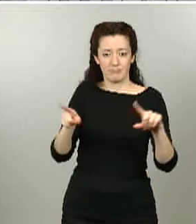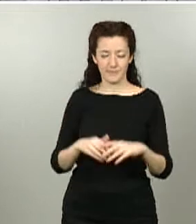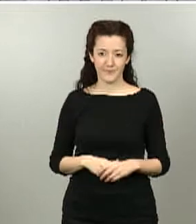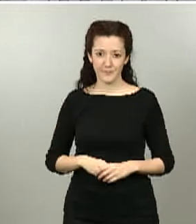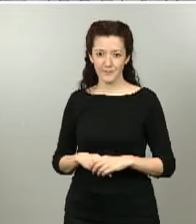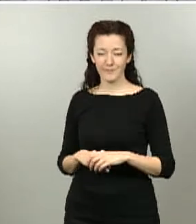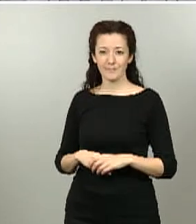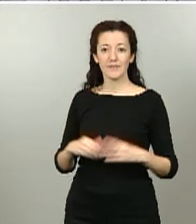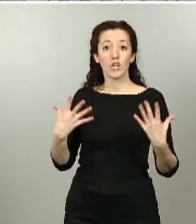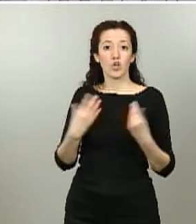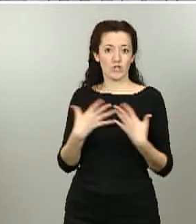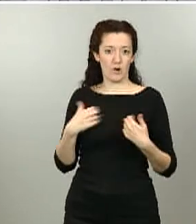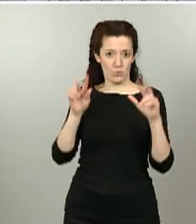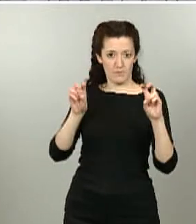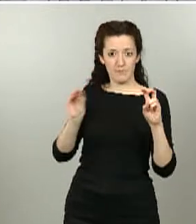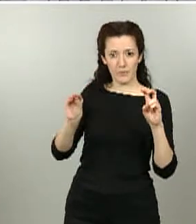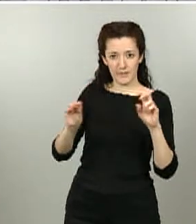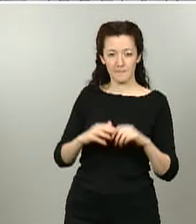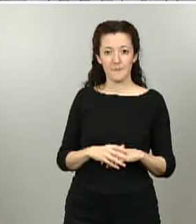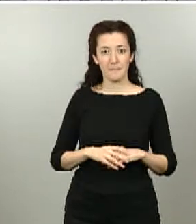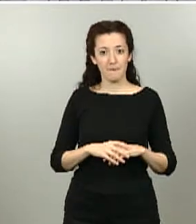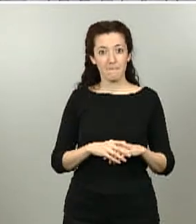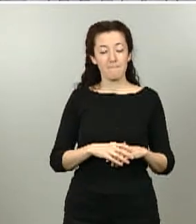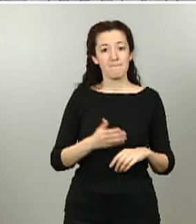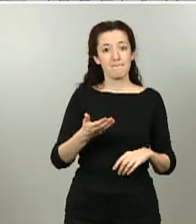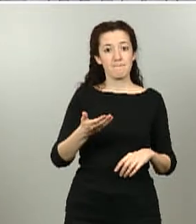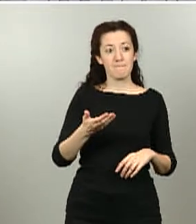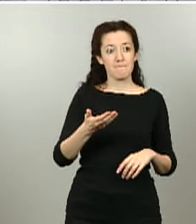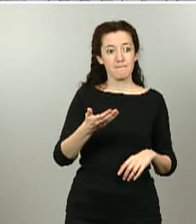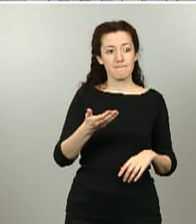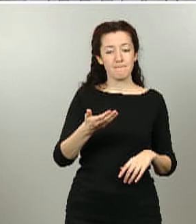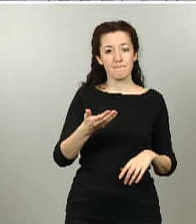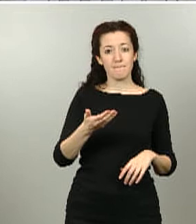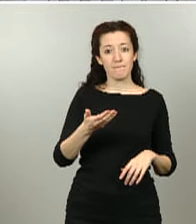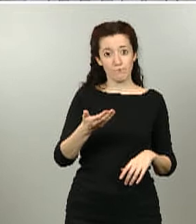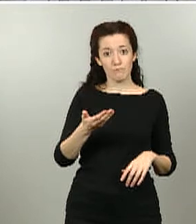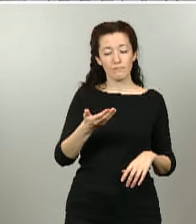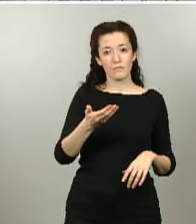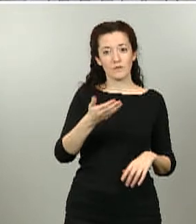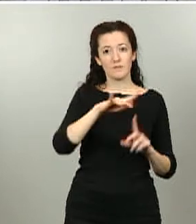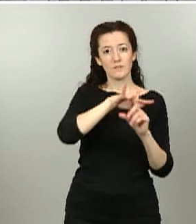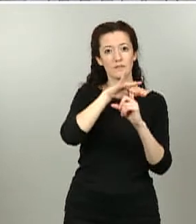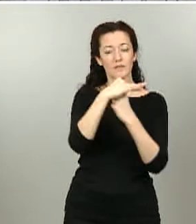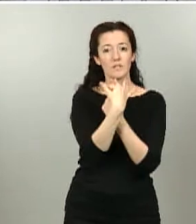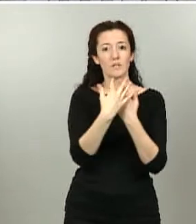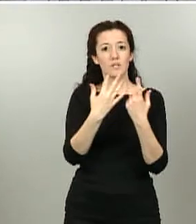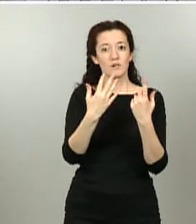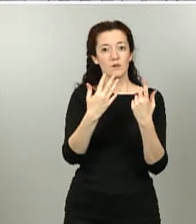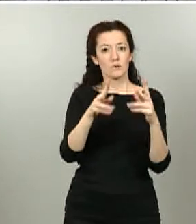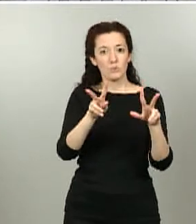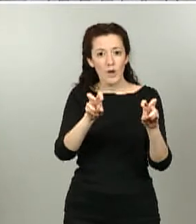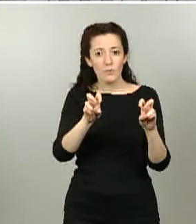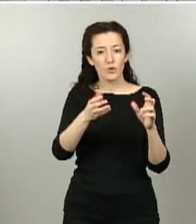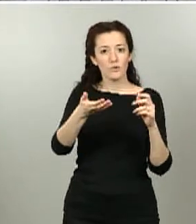casos y fallecidos ofrece, a ritmo de este medio de comunicación, un ritmo muy lento? ¿A qué cree que se debe? ¿Cuándo se verá